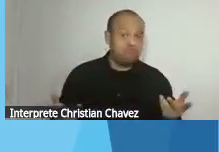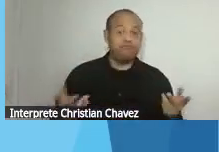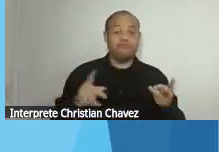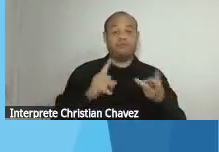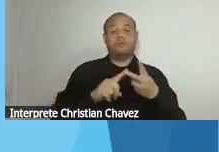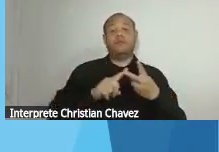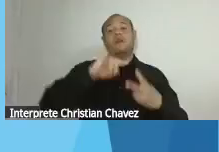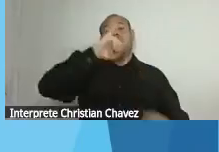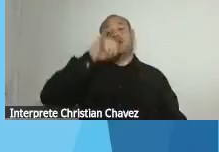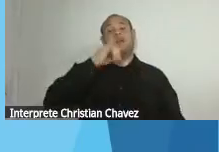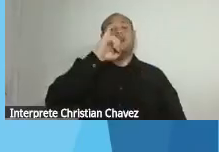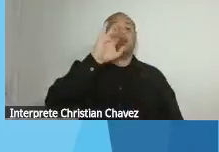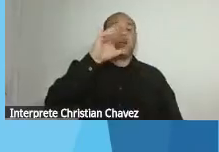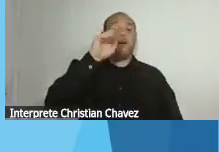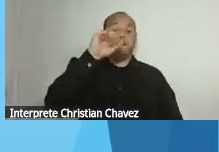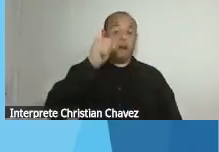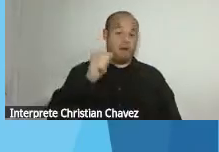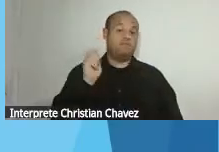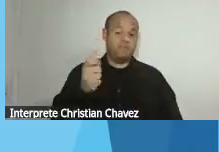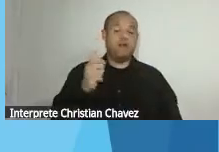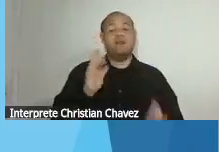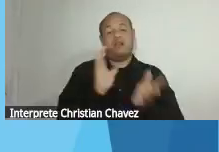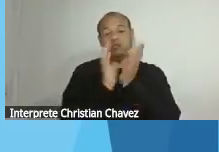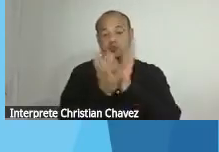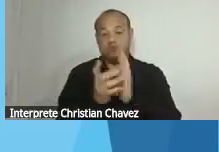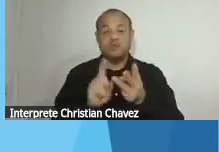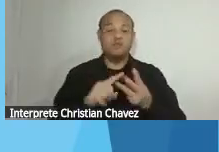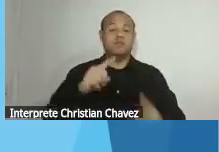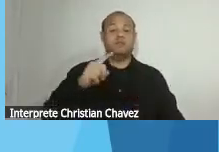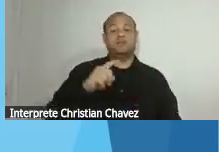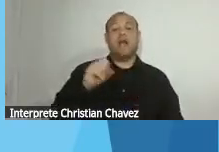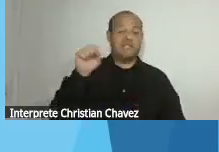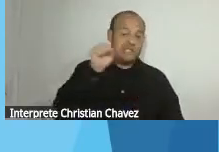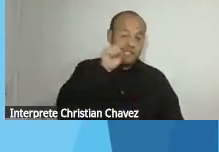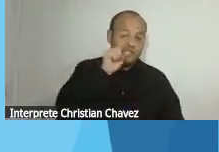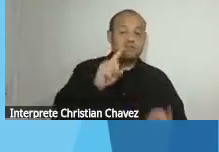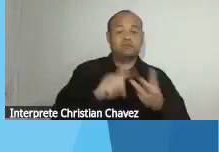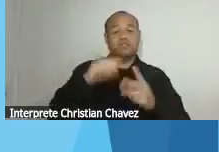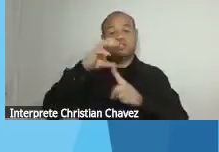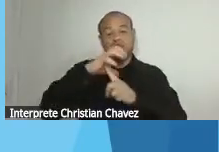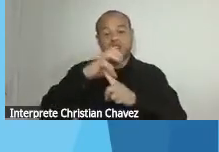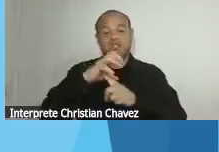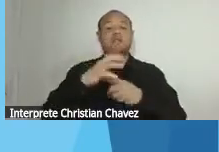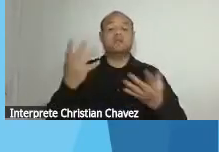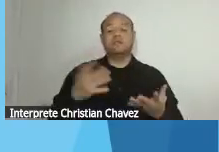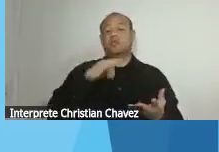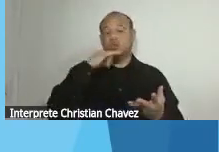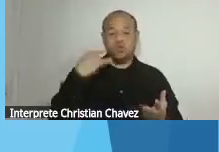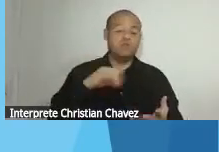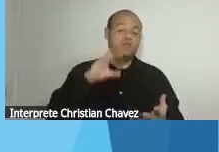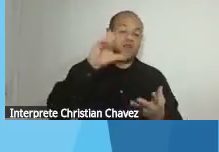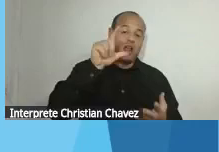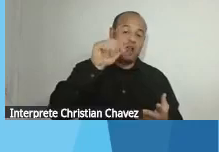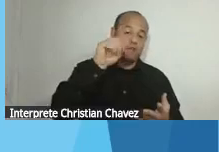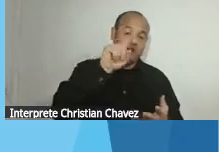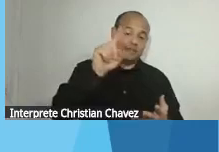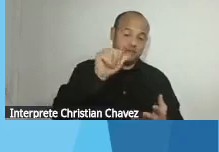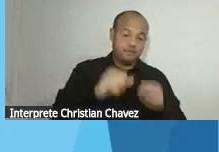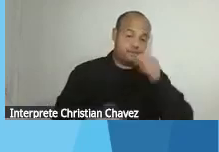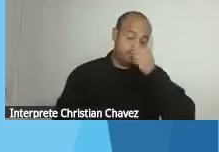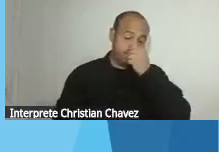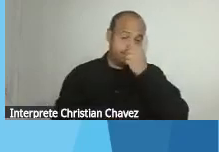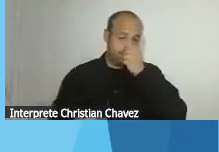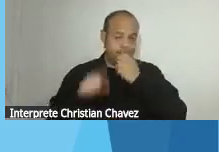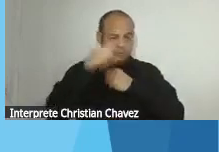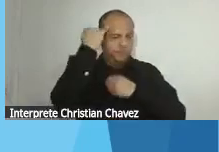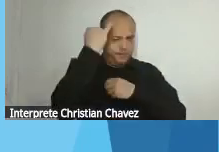como verdura jícama, lechuga, zanahoria, champiñones, pimiento, calabaza, ¿sí? Es muy importante, recuerden darle